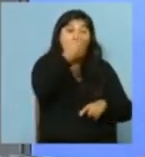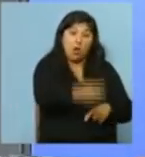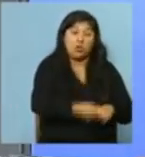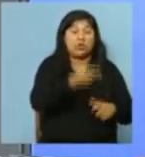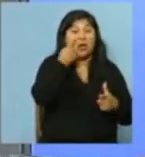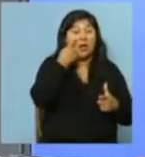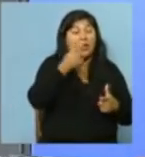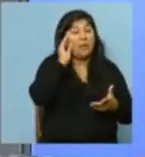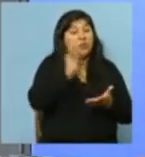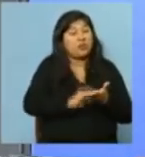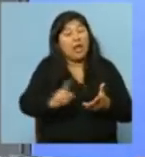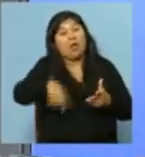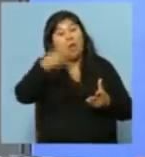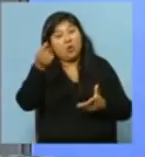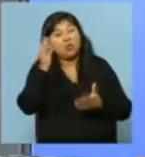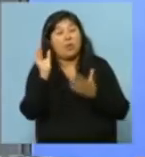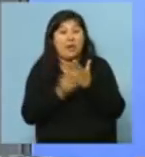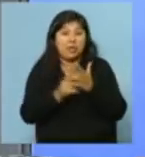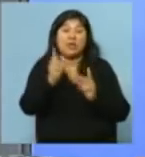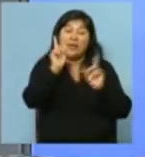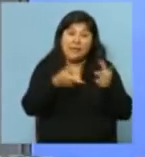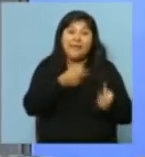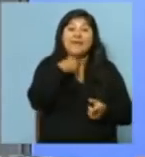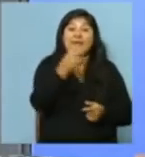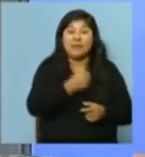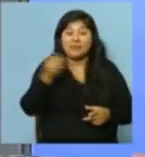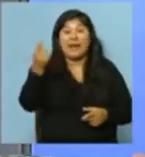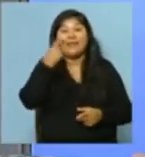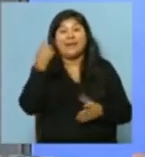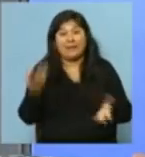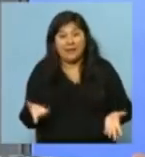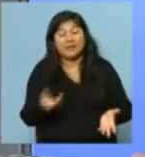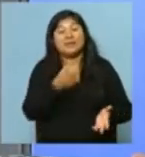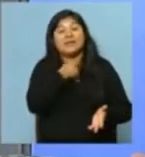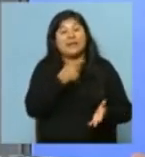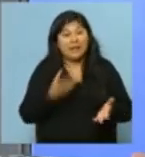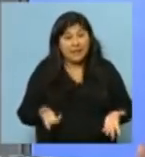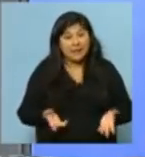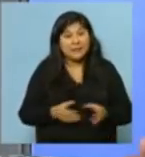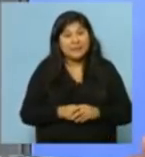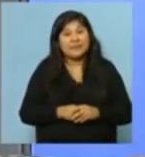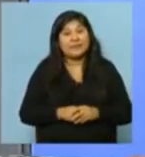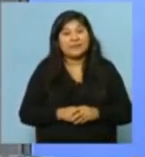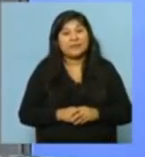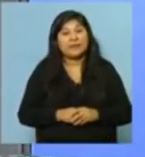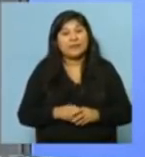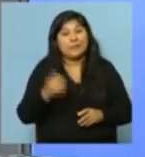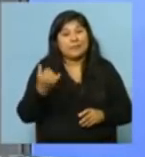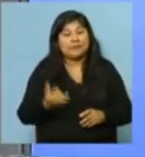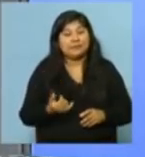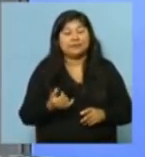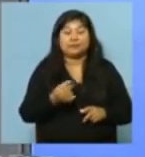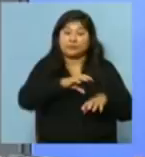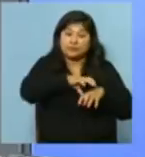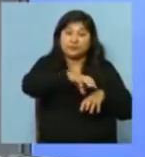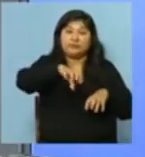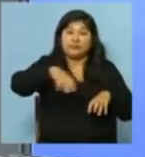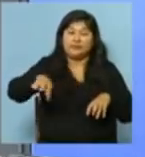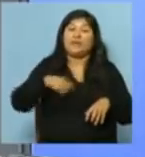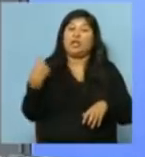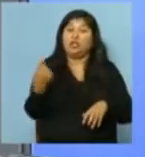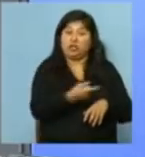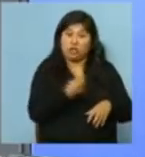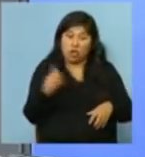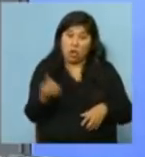ministros que también en en conversaciones han expresado el deseo a lo mejor de estar en en el municipio Bueno creo que tendremos que ver